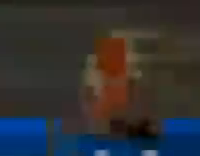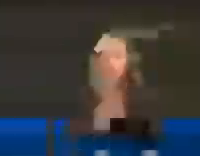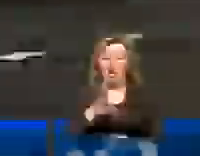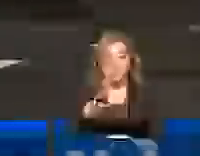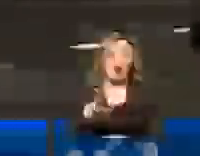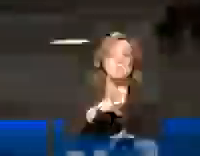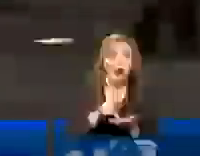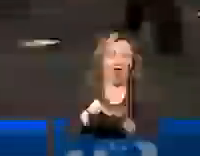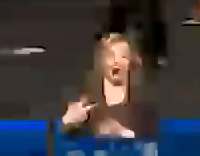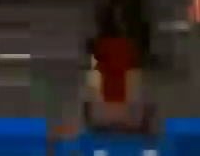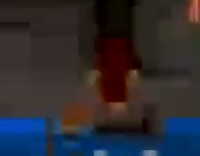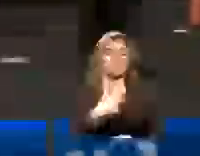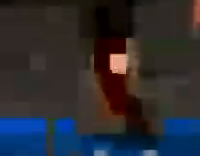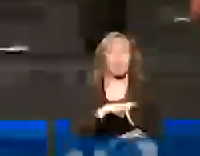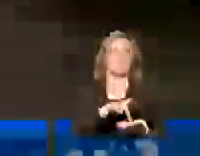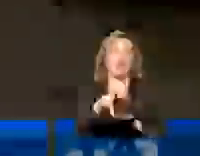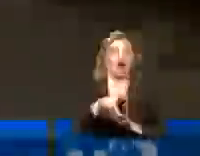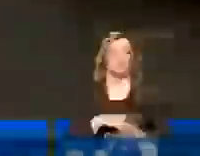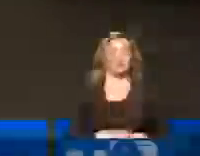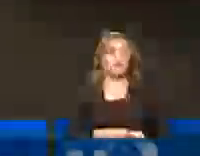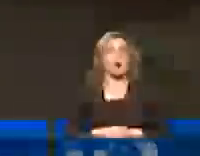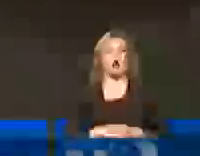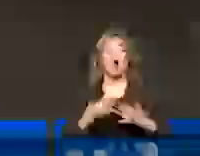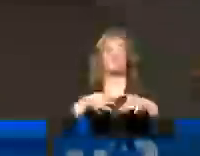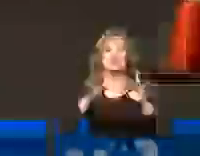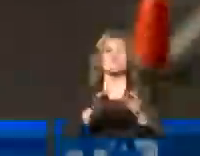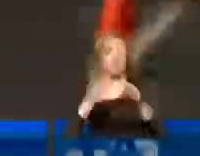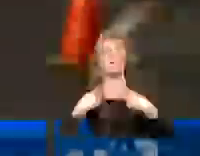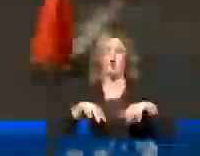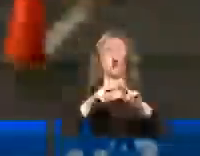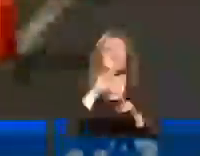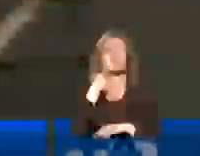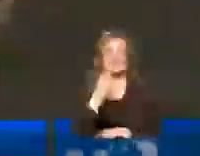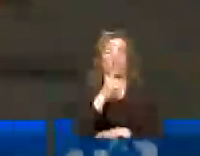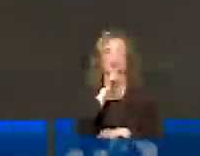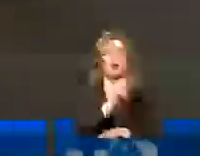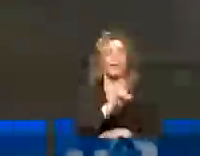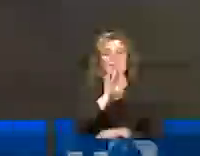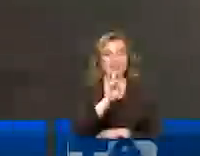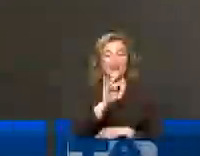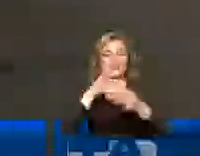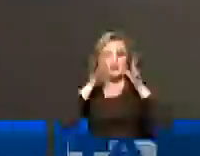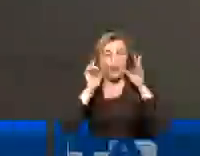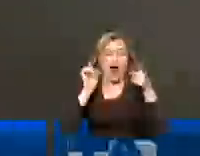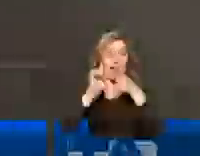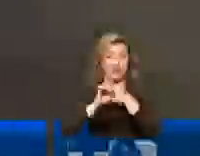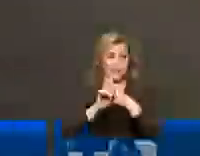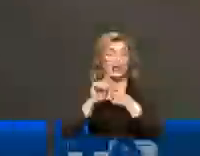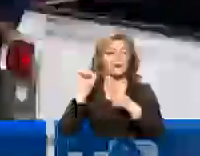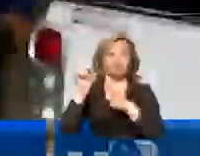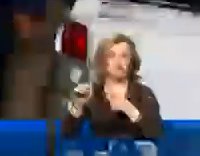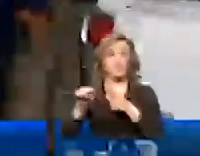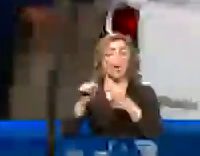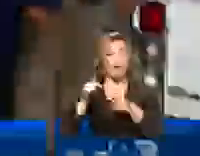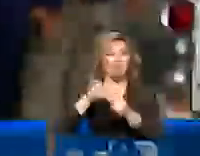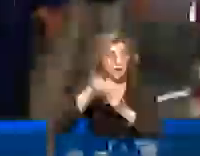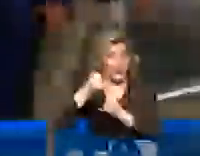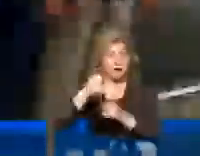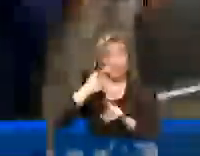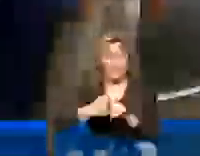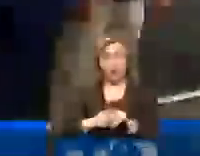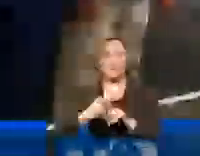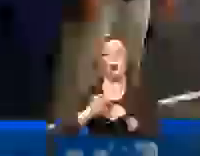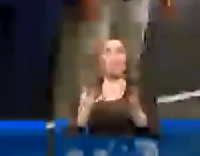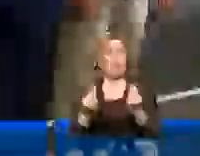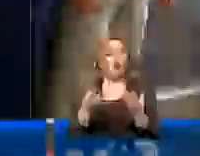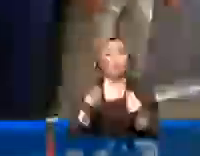cifras oficiales, del 27 al 30 de diciembre, cerca de 120.000 vehículos cruzaron por este punto. El ministro de